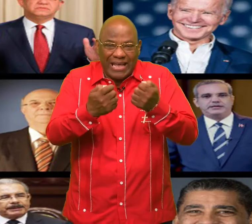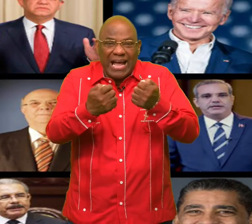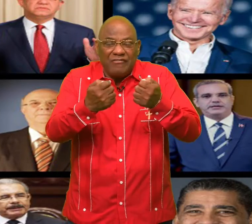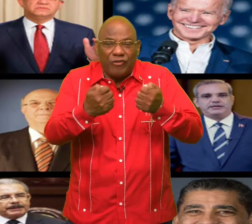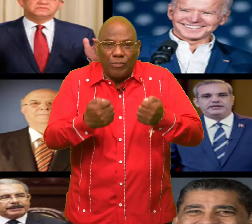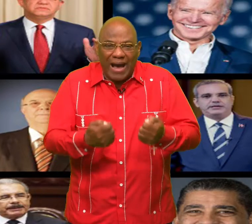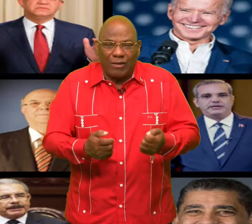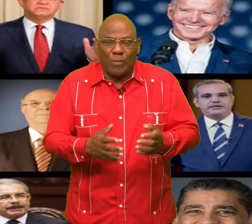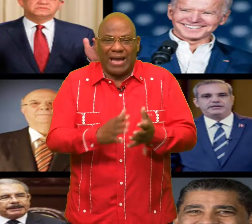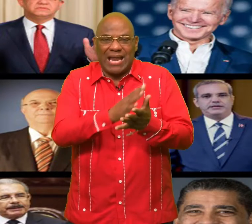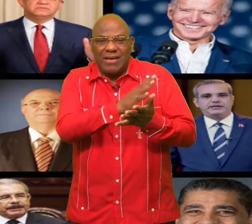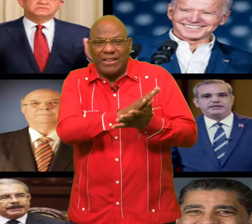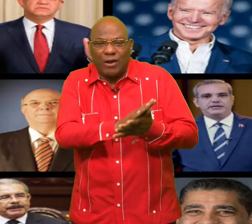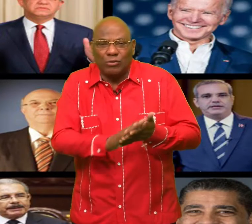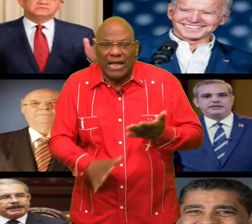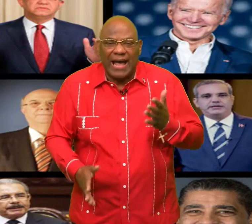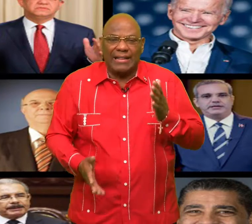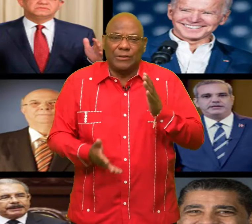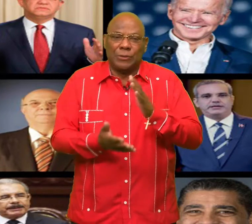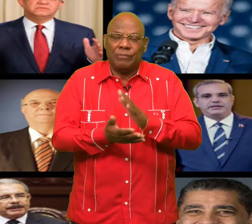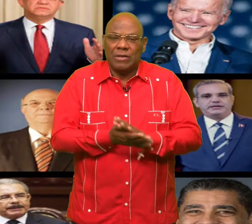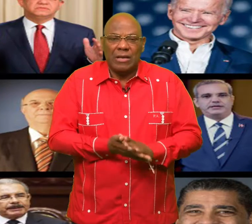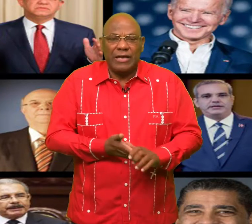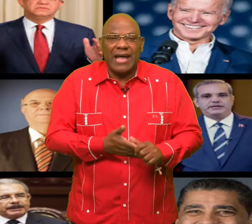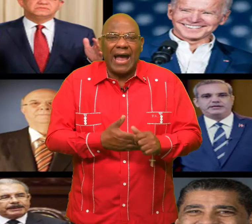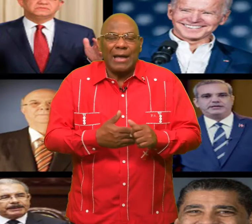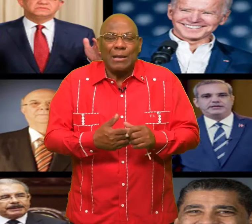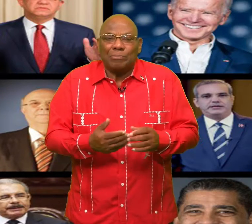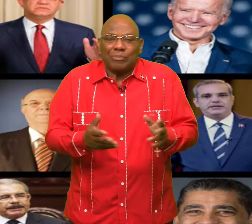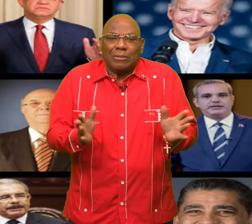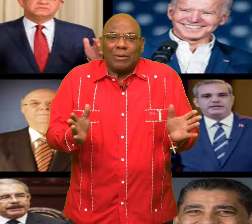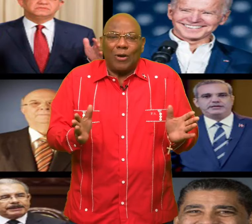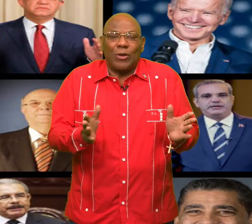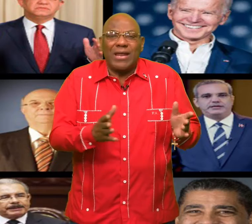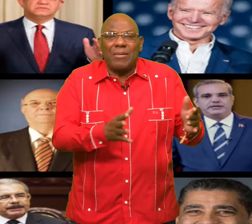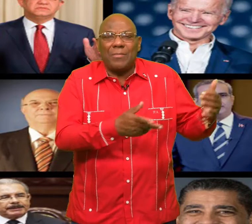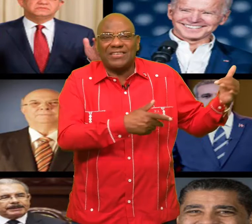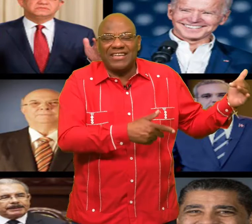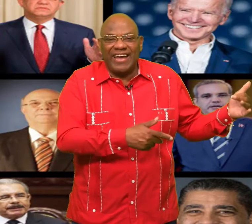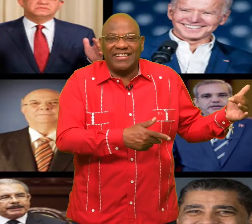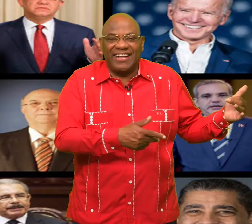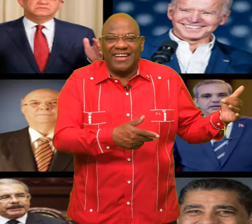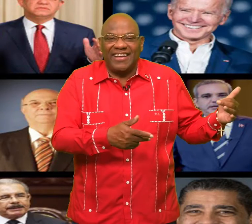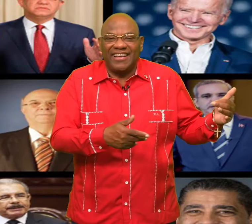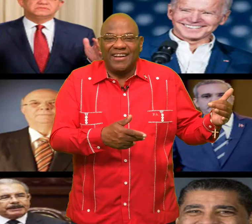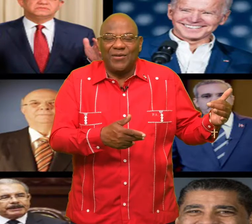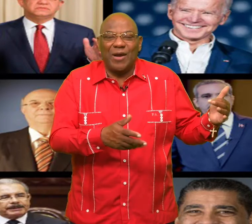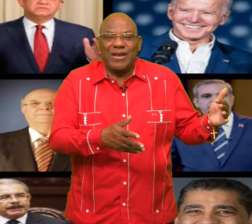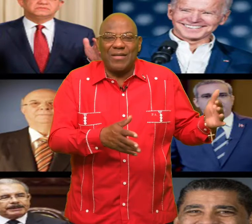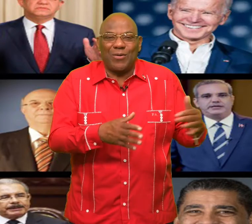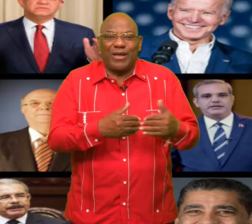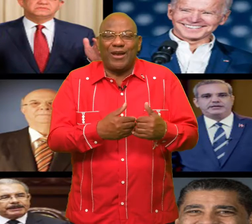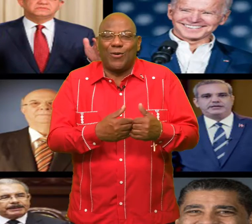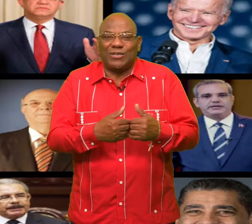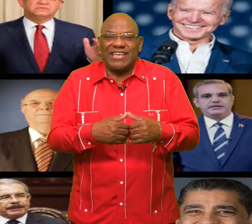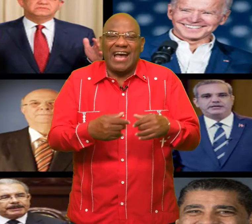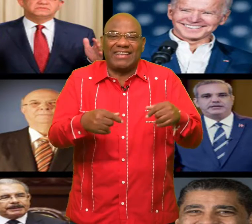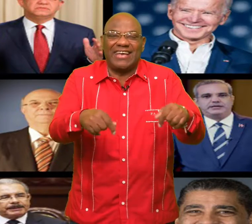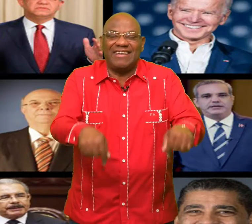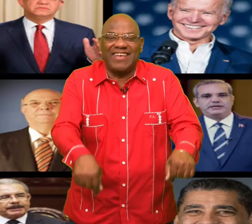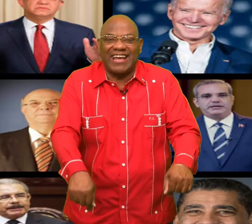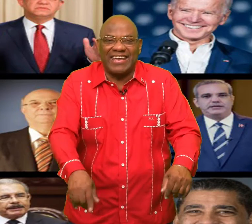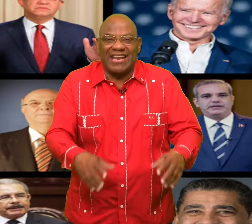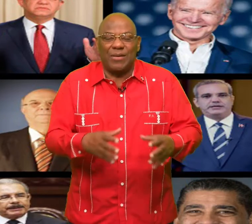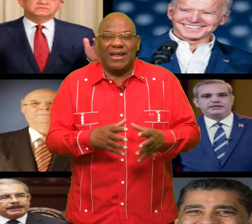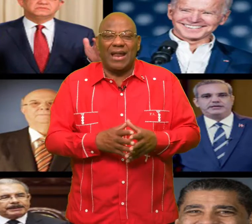que se mantengan informados, para que nadie le esté contando. Y ya, cuando viene a ver el presidente Luis Abinader cualquier cosa, ya